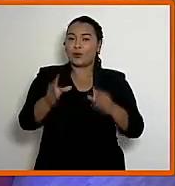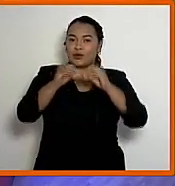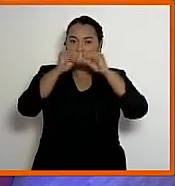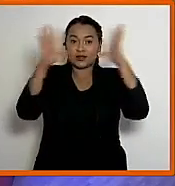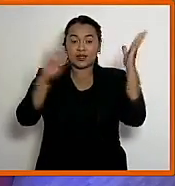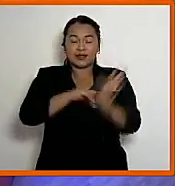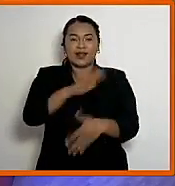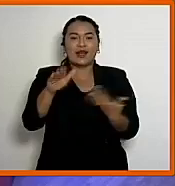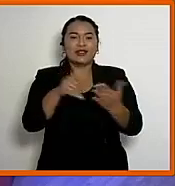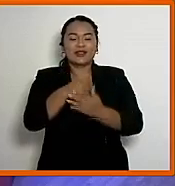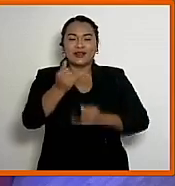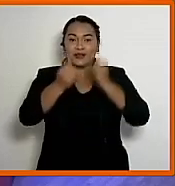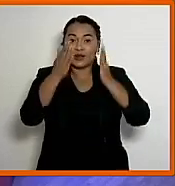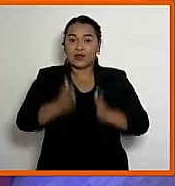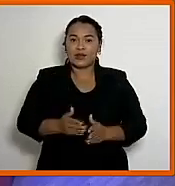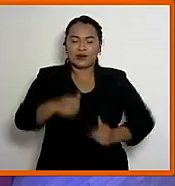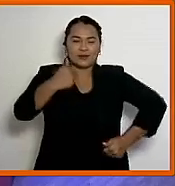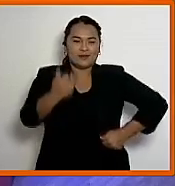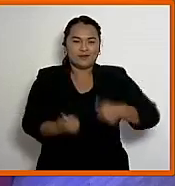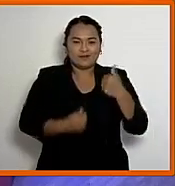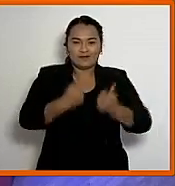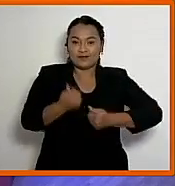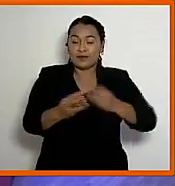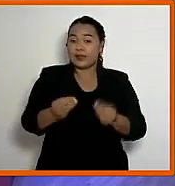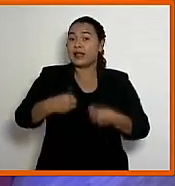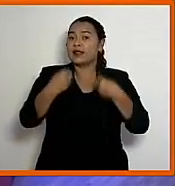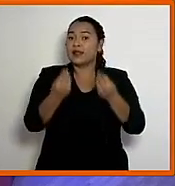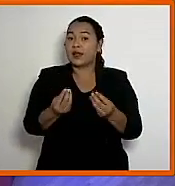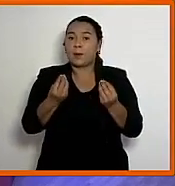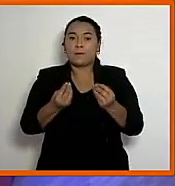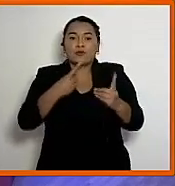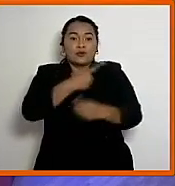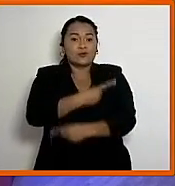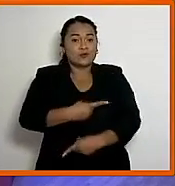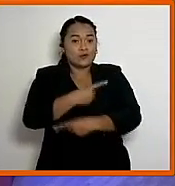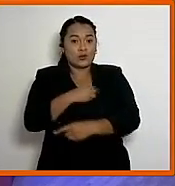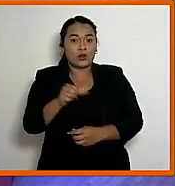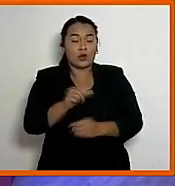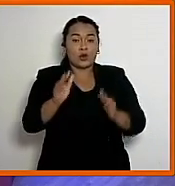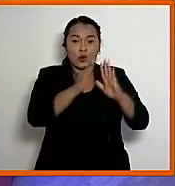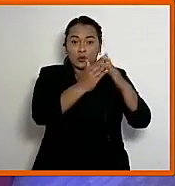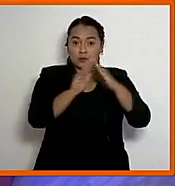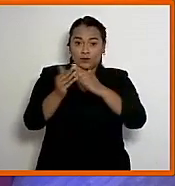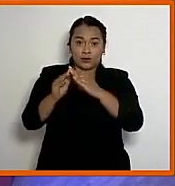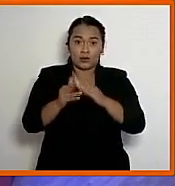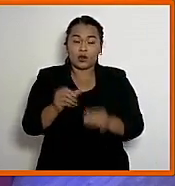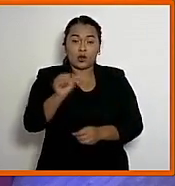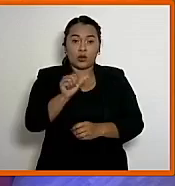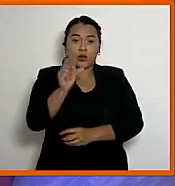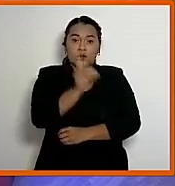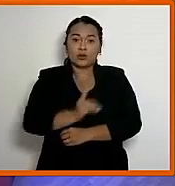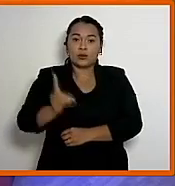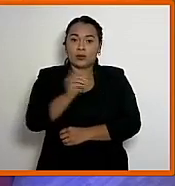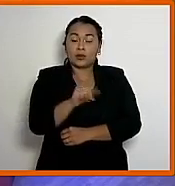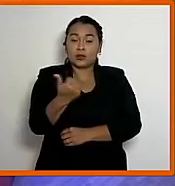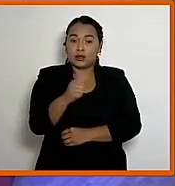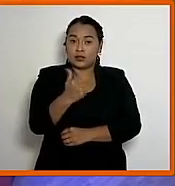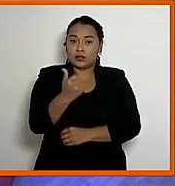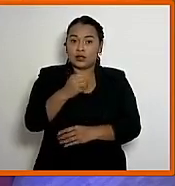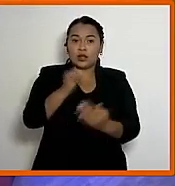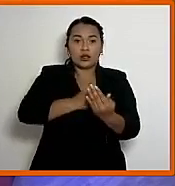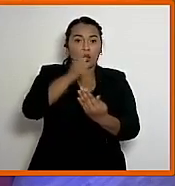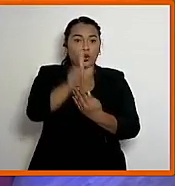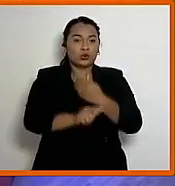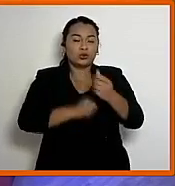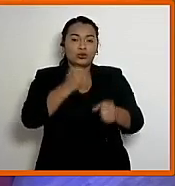queridos jugadores. Qué alegría para mí poderles llevar la diversión hasta sus hogares el día de hoy, domingo 10 de julio del año 2022, cuando el reloj